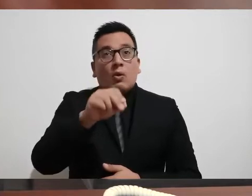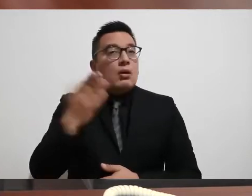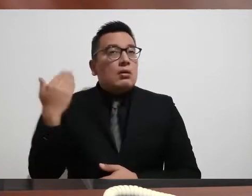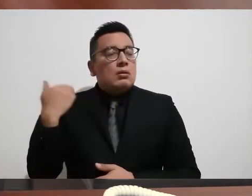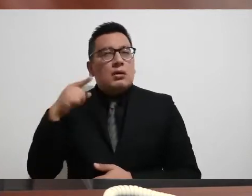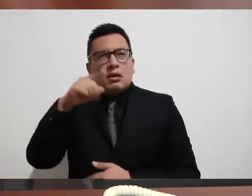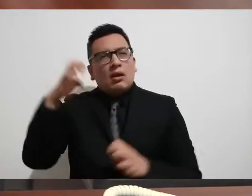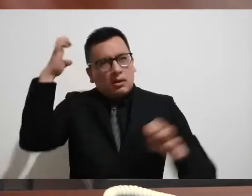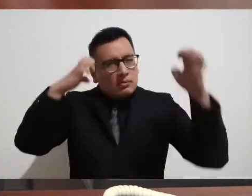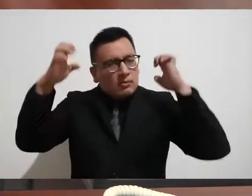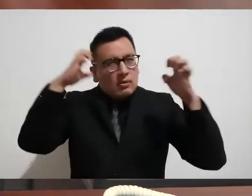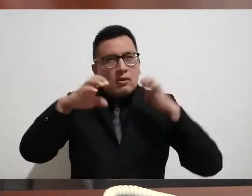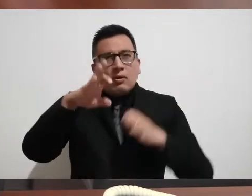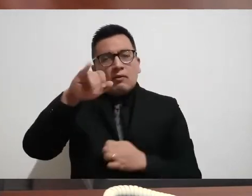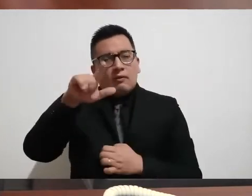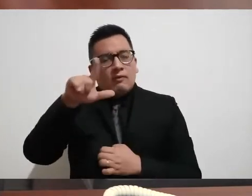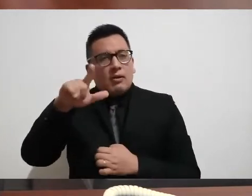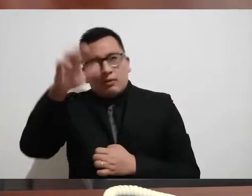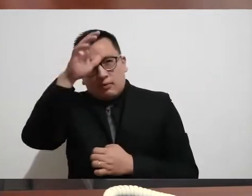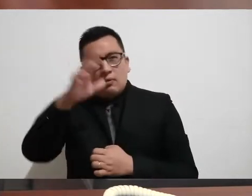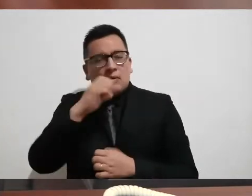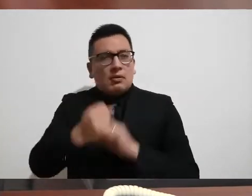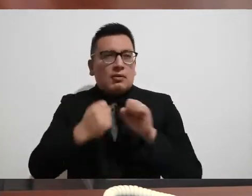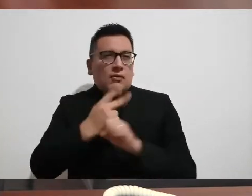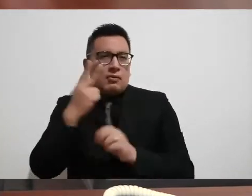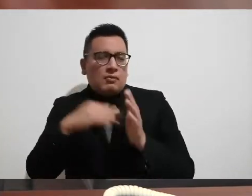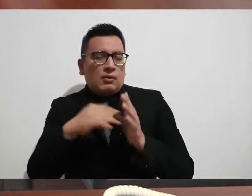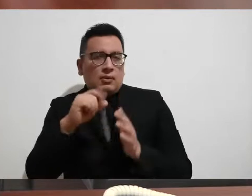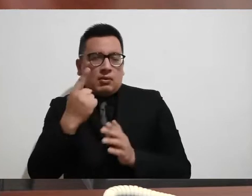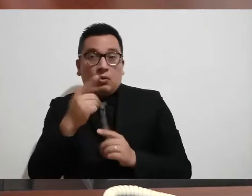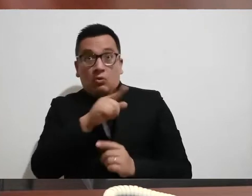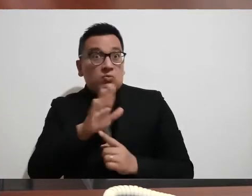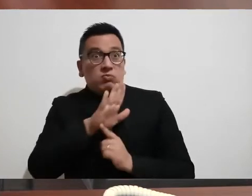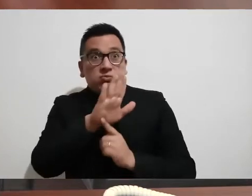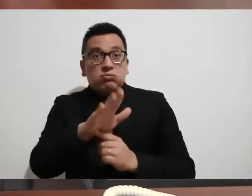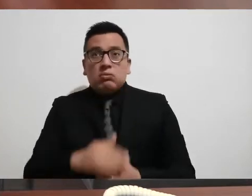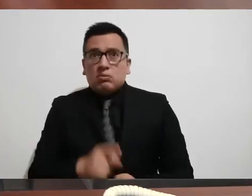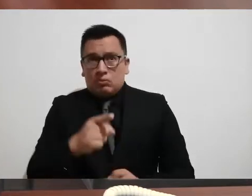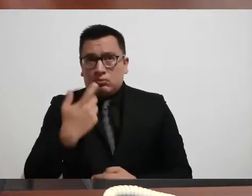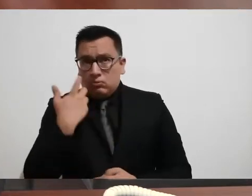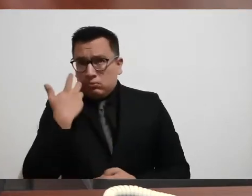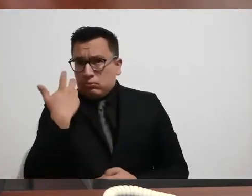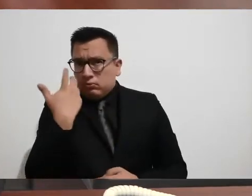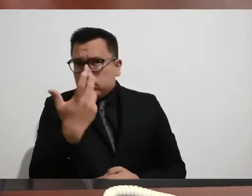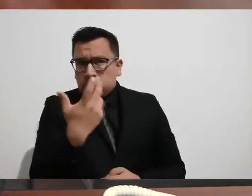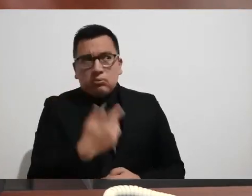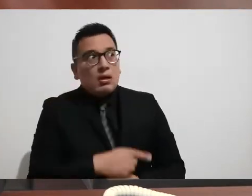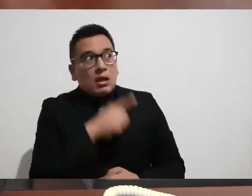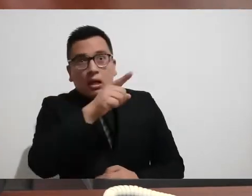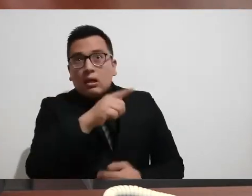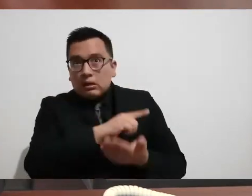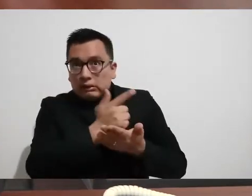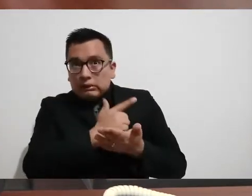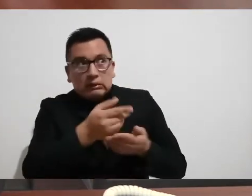presentado en días recientes en la Feria Internacional del Libro Coahuila 2021. Y si usted que nos está viendo o nos